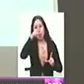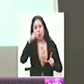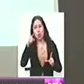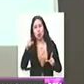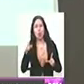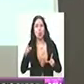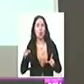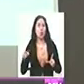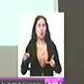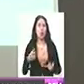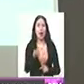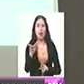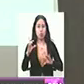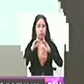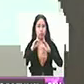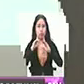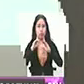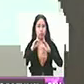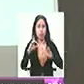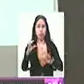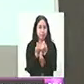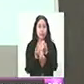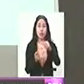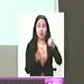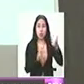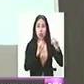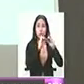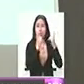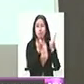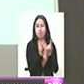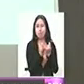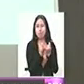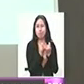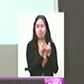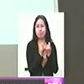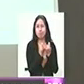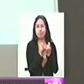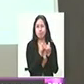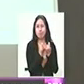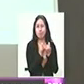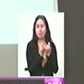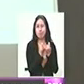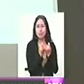sostenido en algunos departamentos, otros una fase